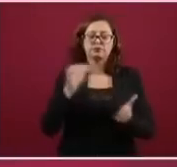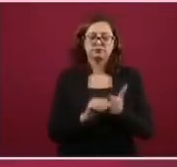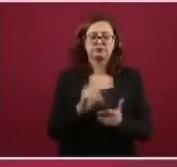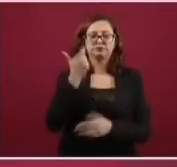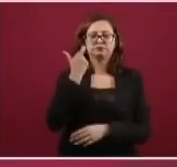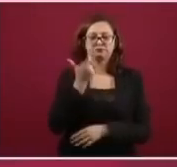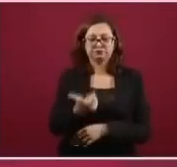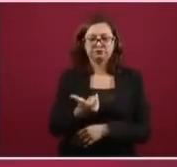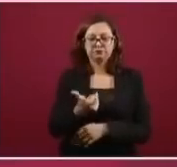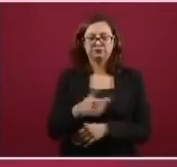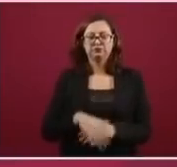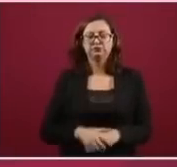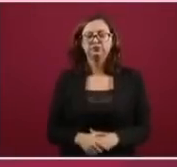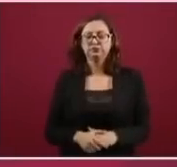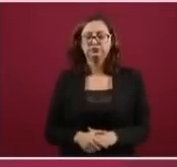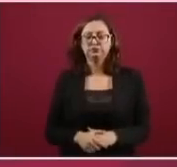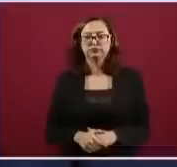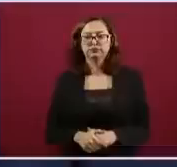pesos